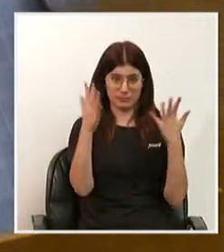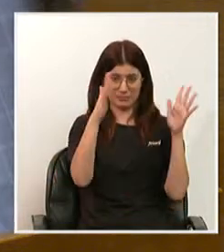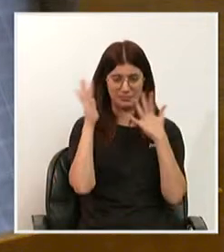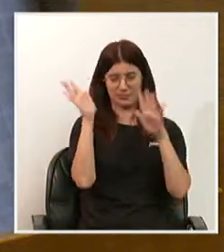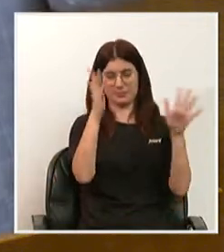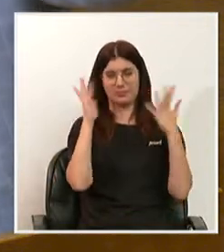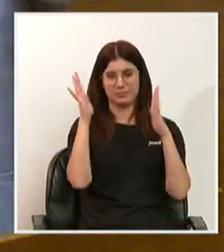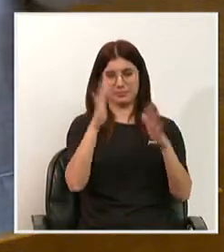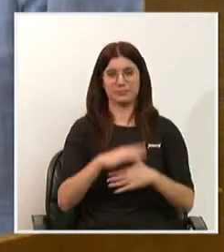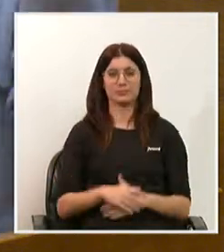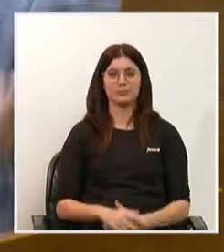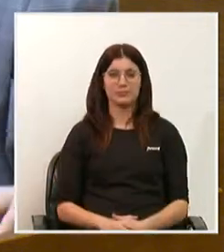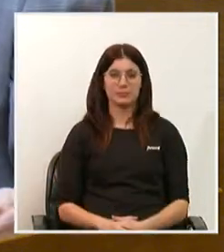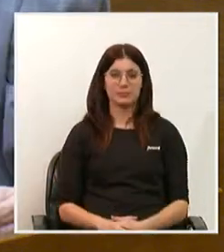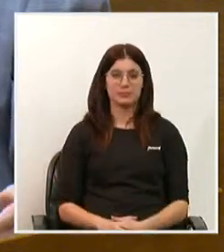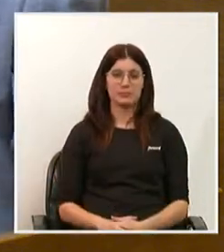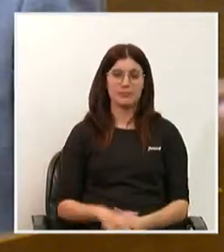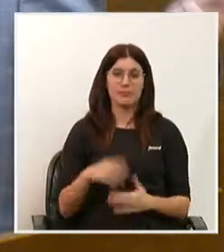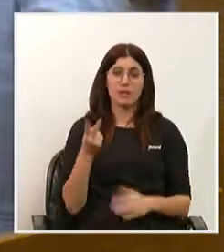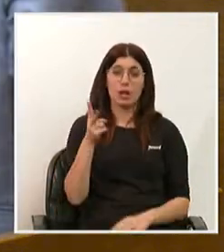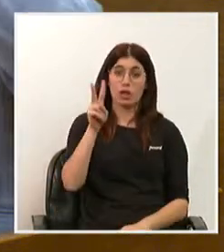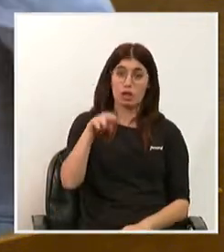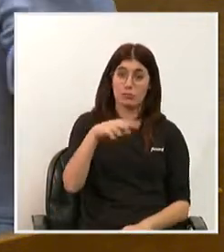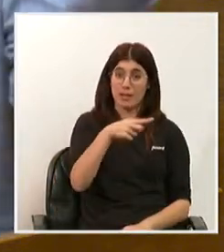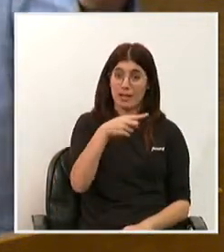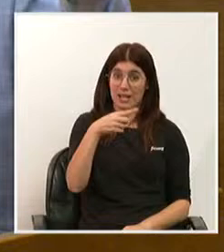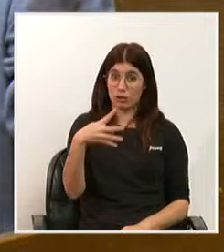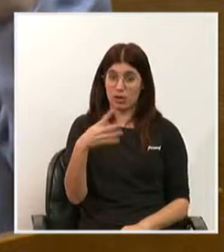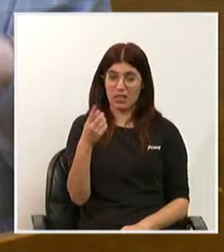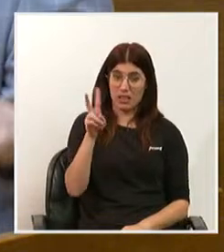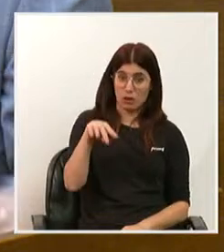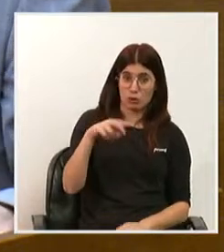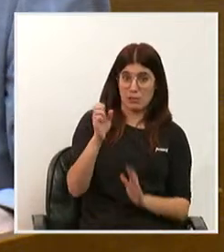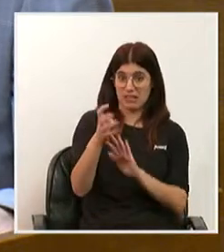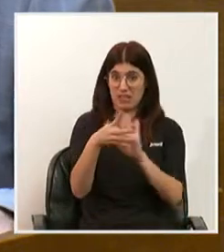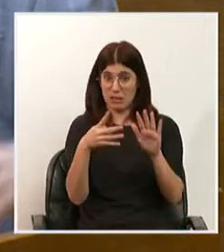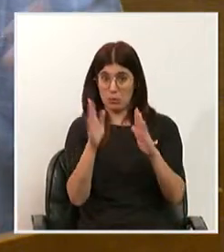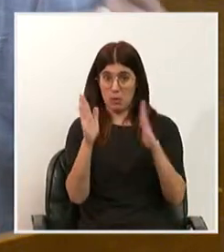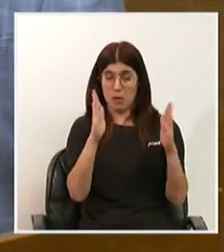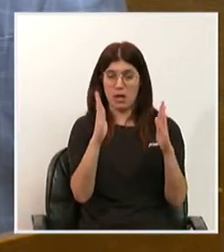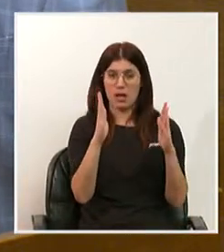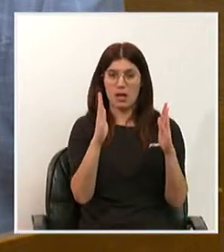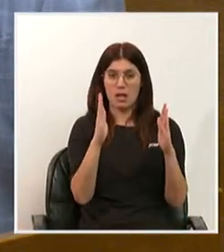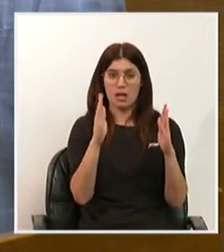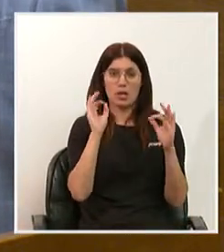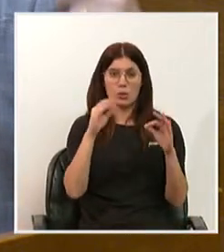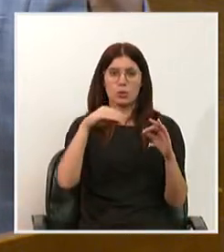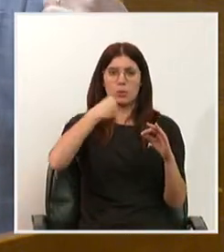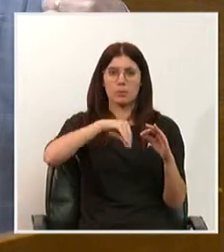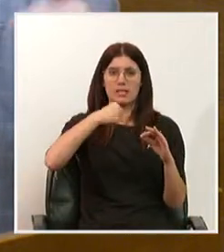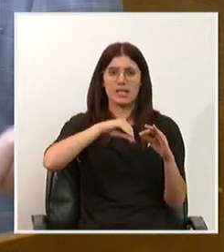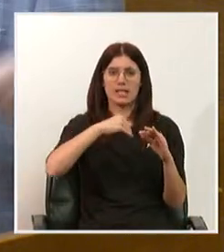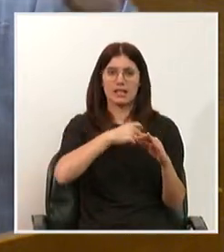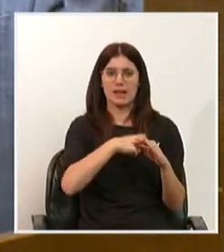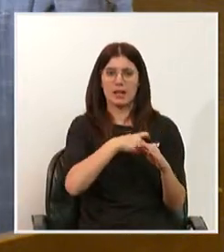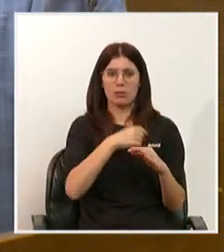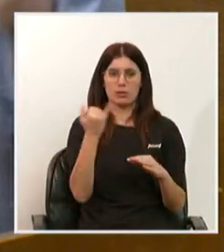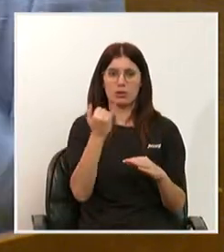alias en 2014 2019 President comisión